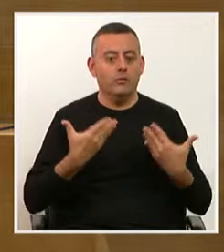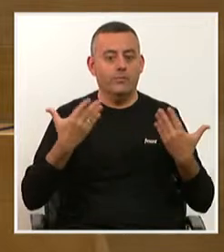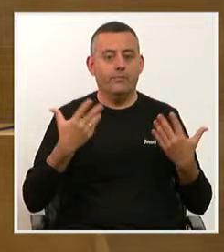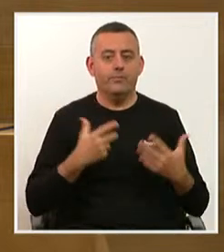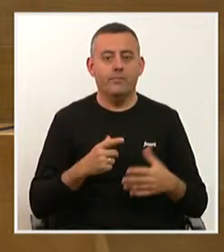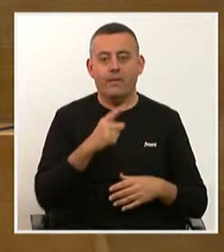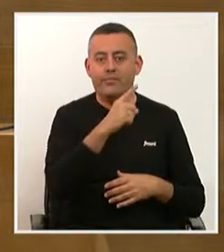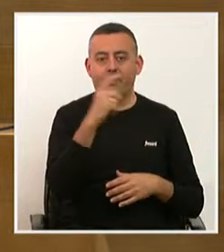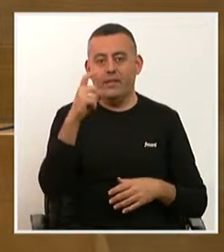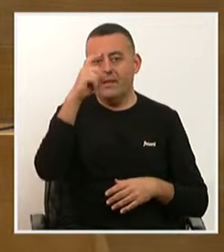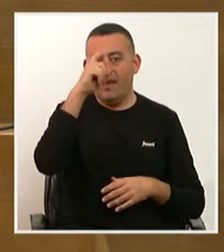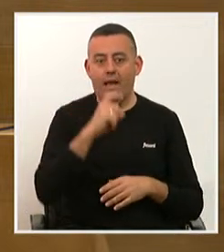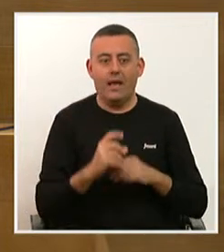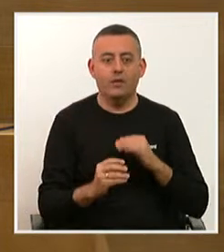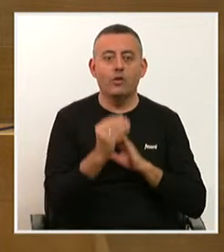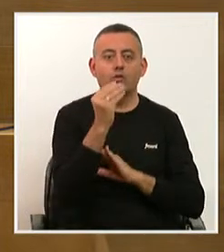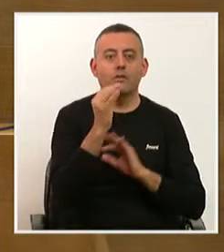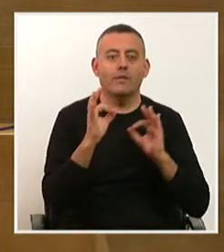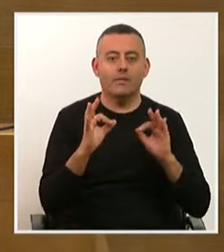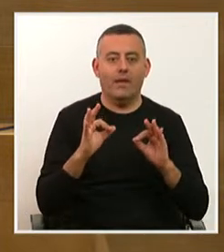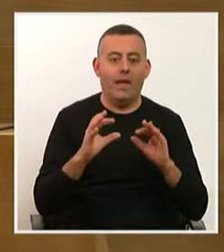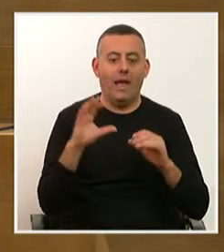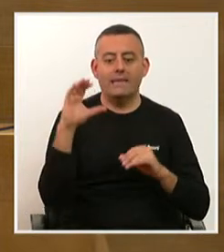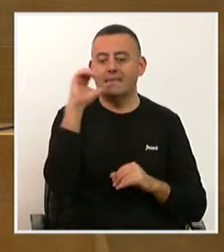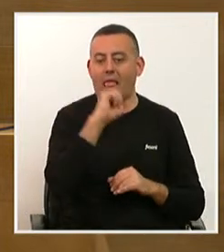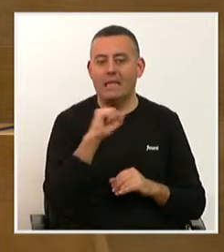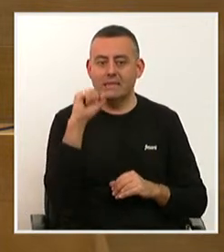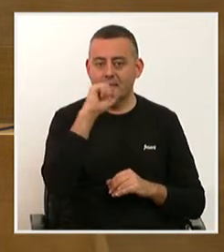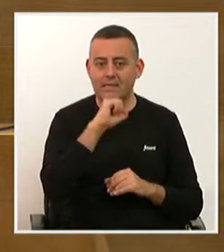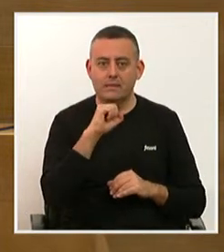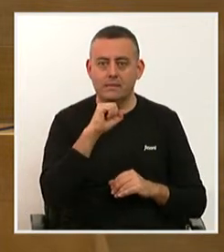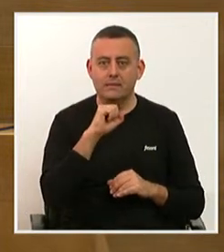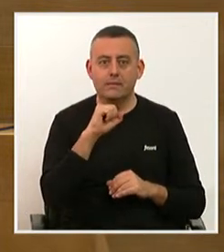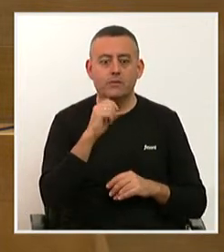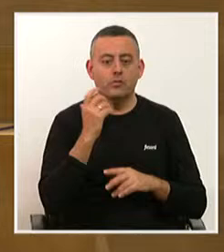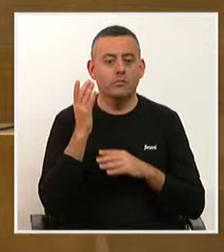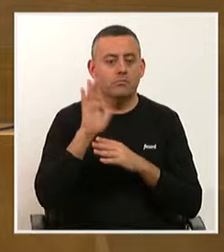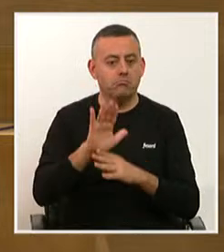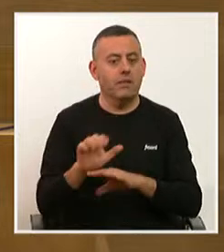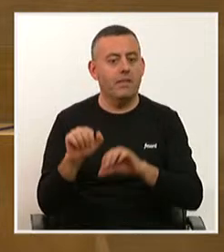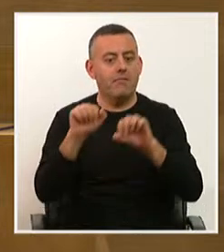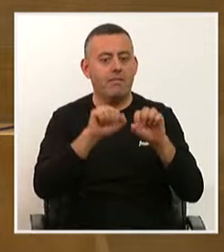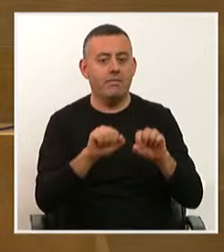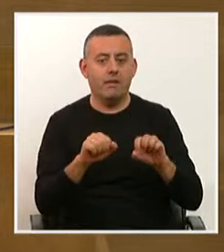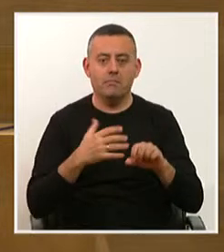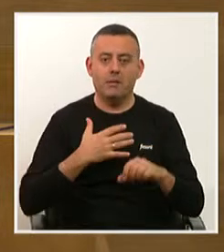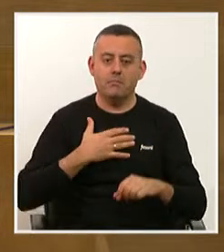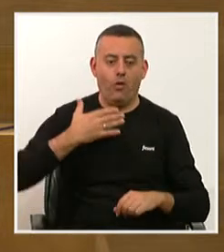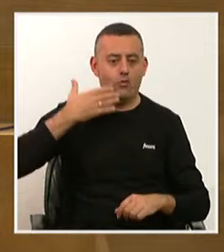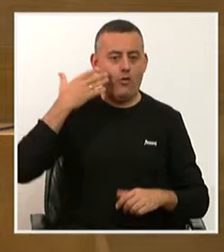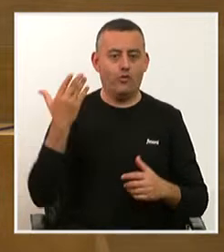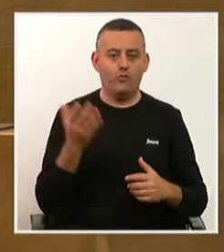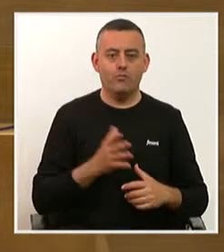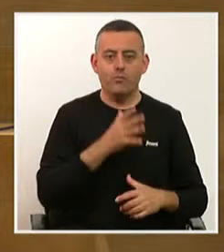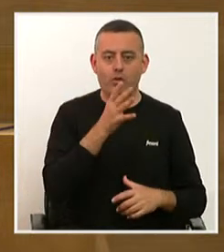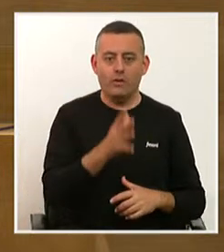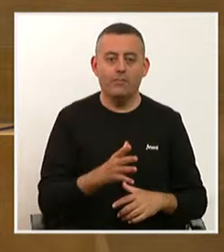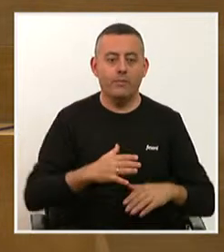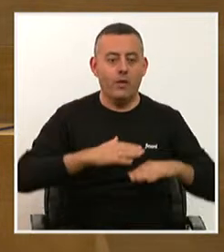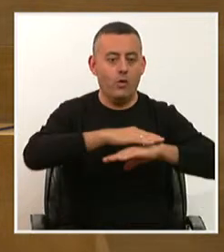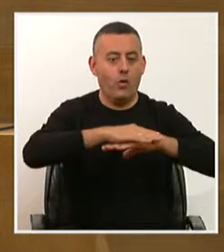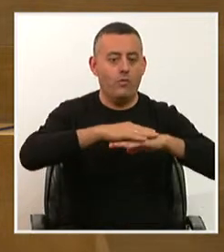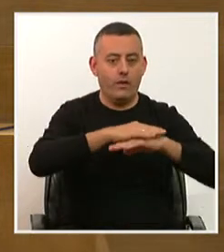del deant Andrés est esta proposta una proposta que pret delpit silenci deber